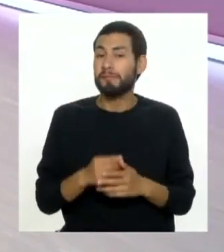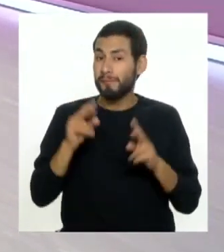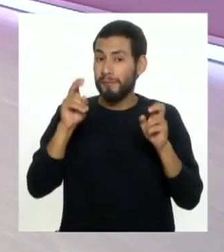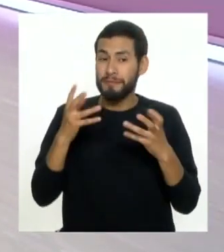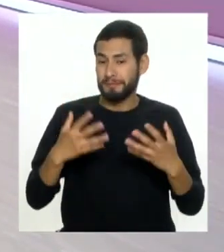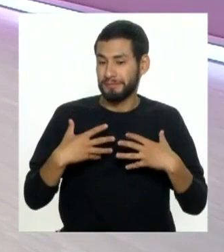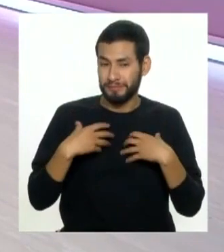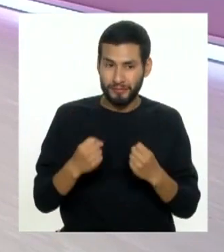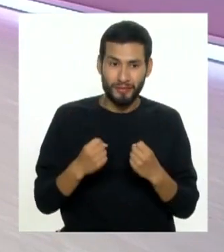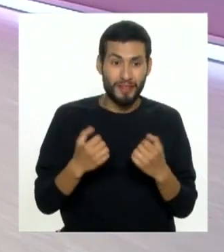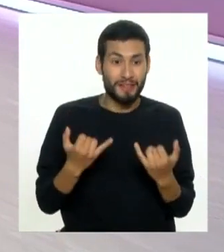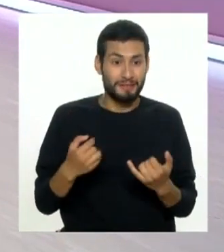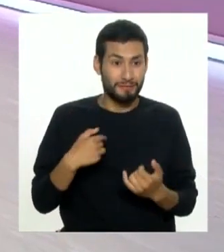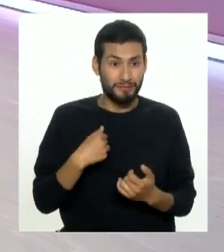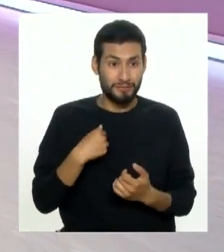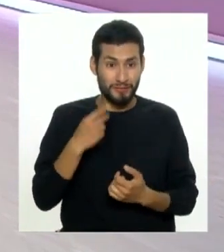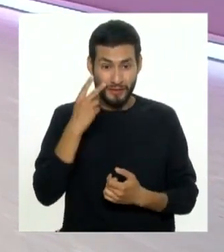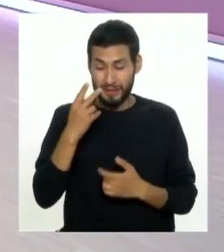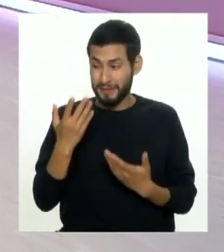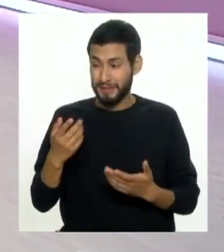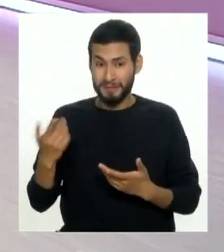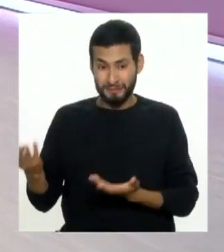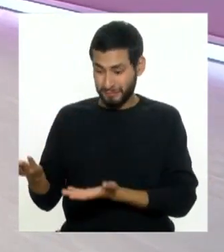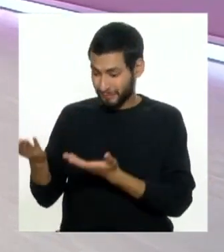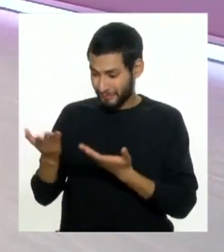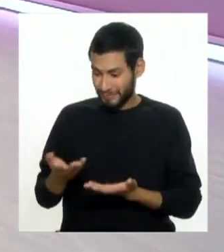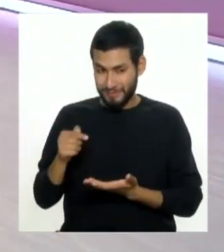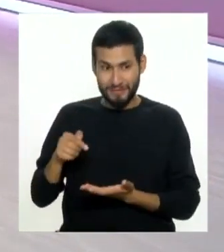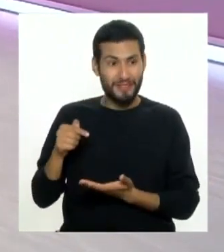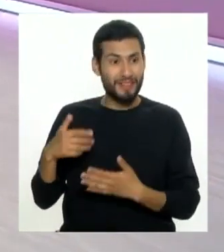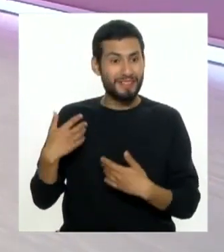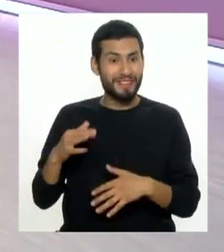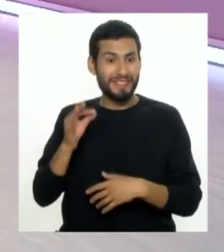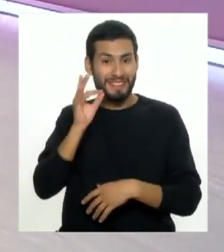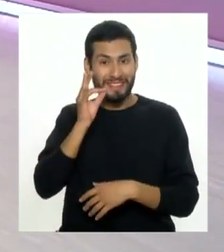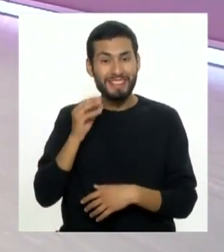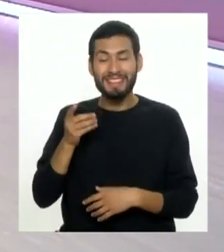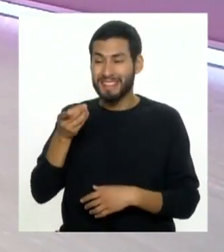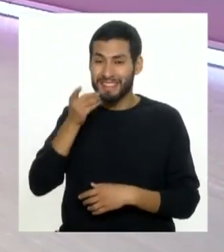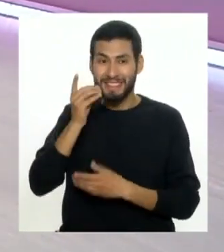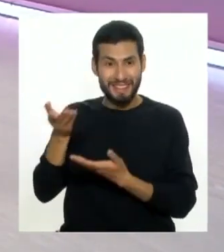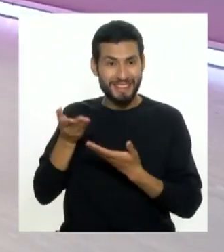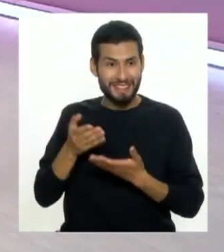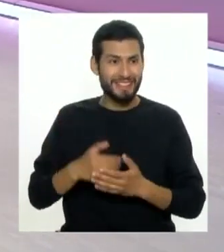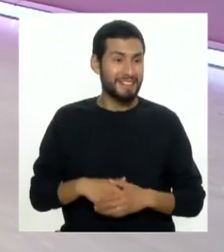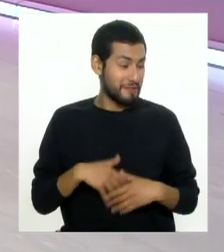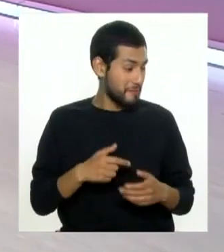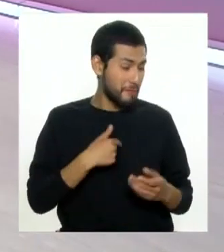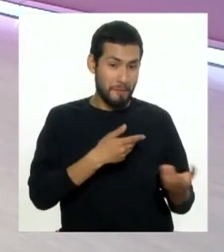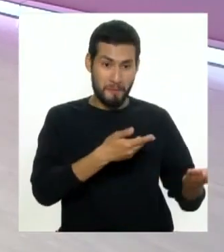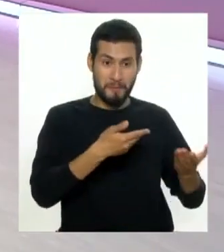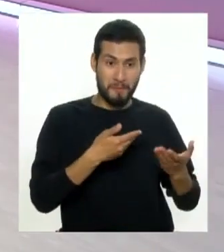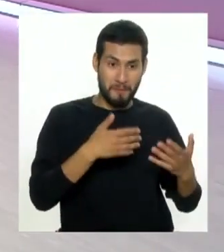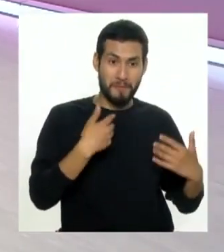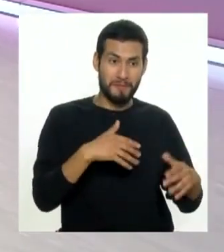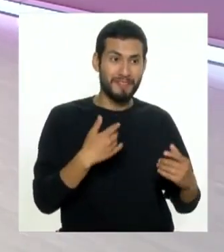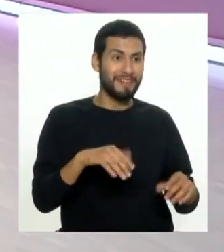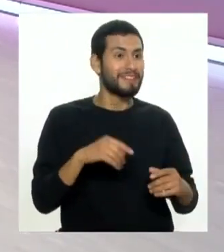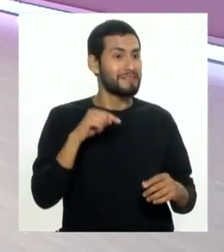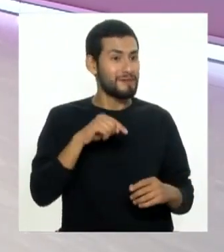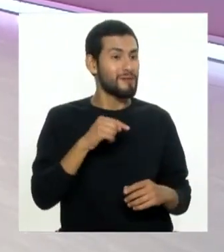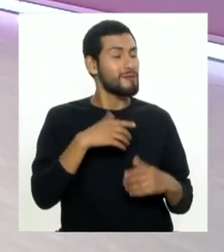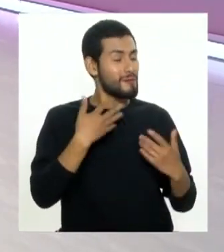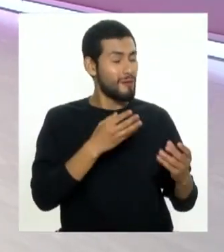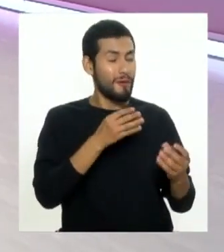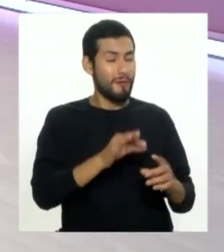a salud. Y por aquí estoy viendo que de nuevo nos han engreído con un rico desayuno. Muy bien, nos están atendiendo realmente de manera